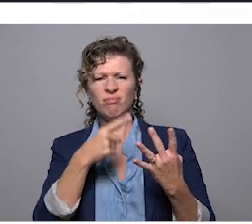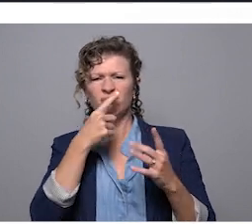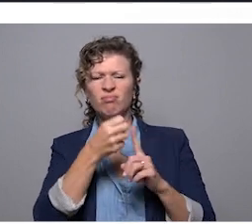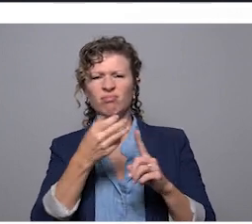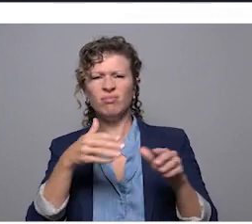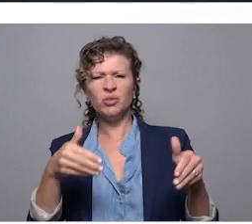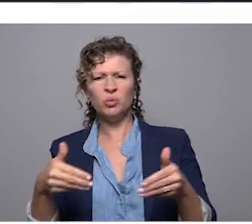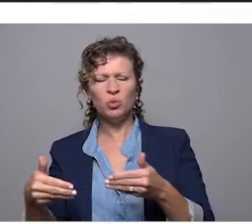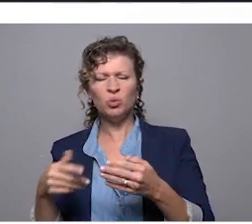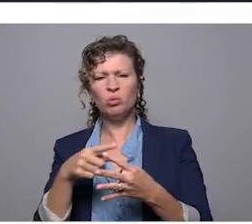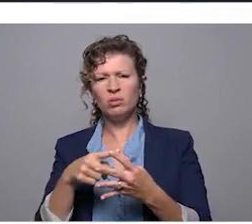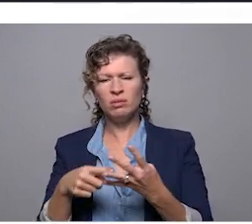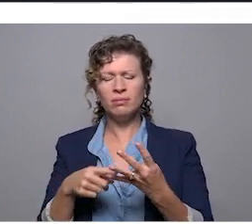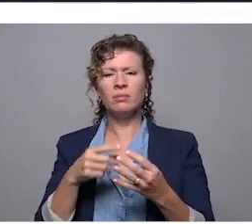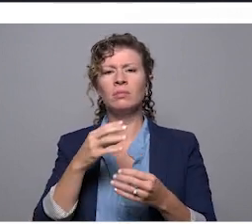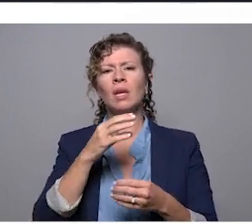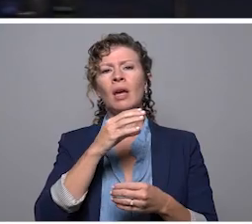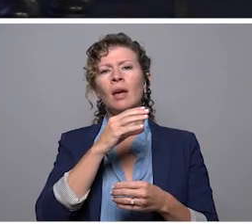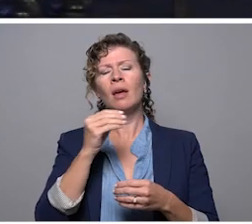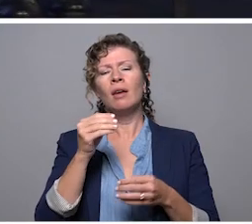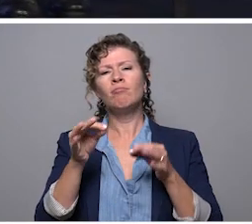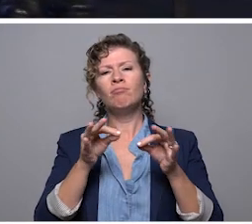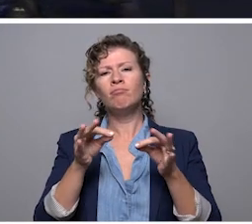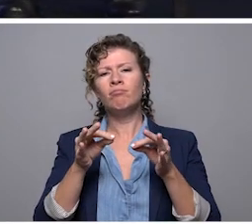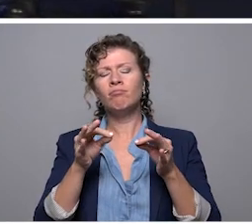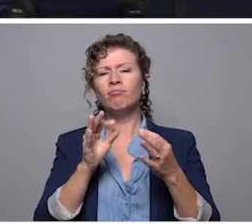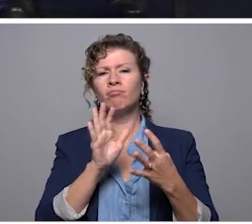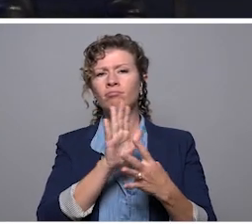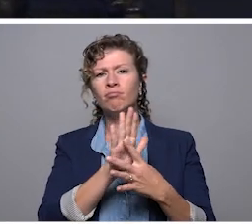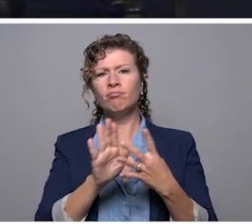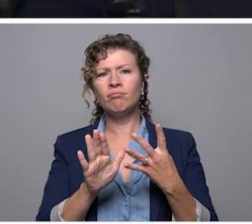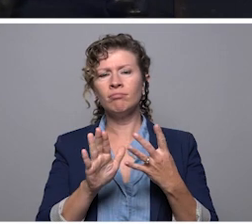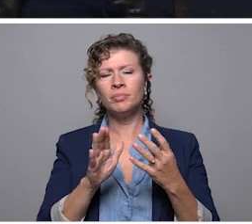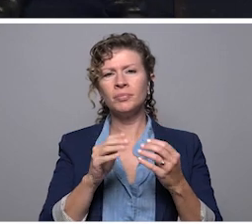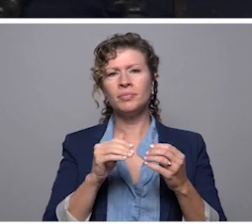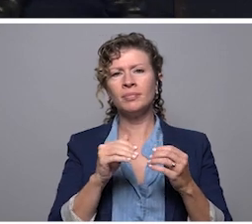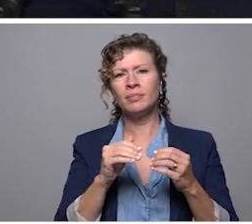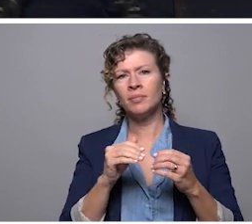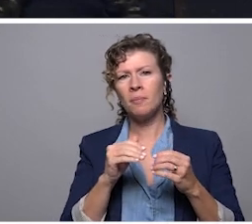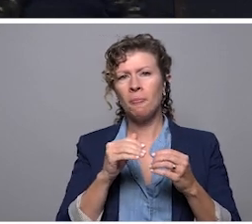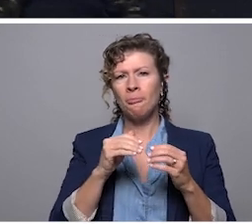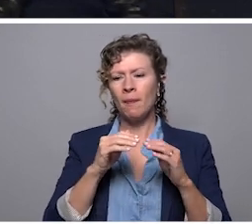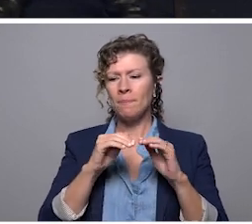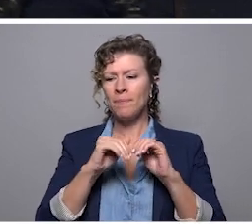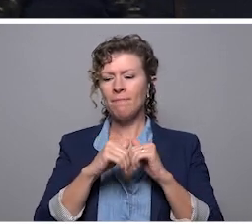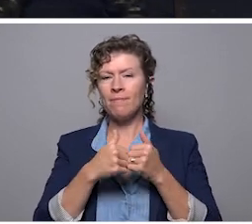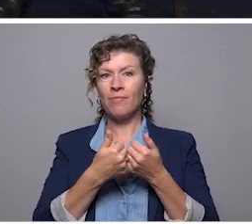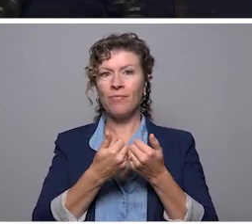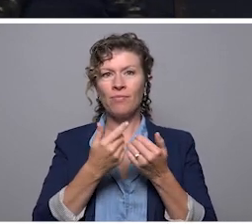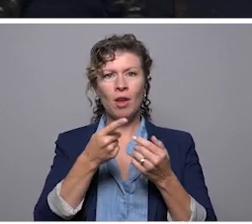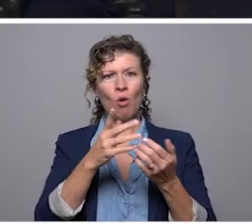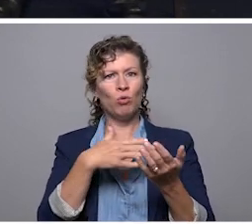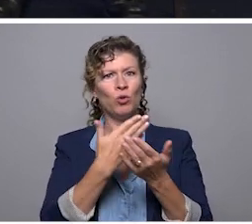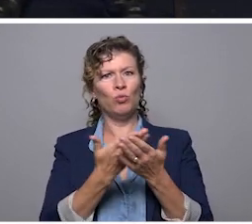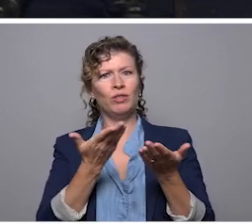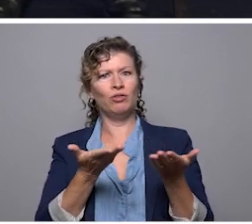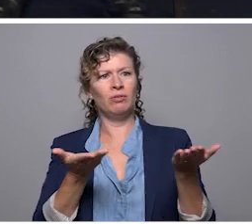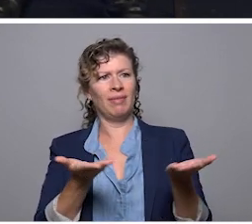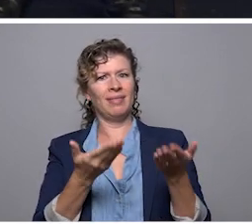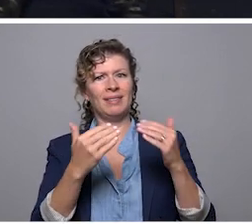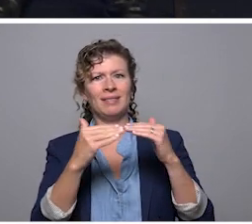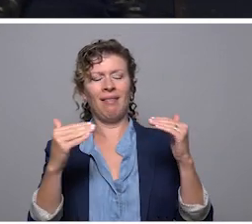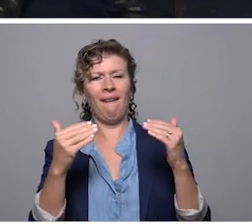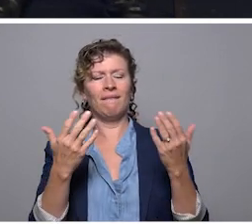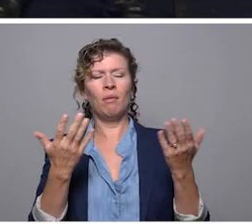Cómo llegan a donde llegan es decir que qué qué locura o qué error sucedió en sus biografías que decidieron ir a la